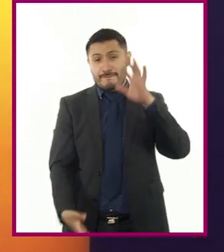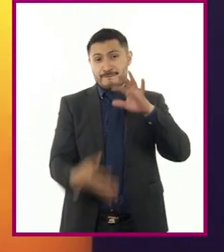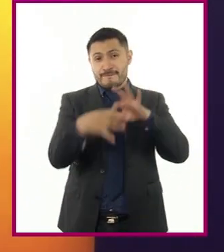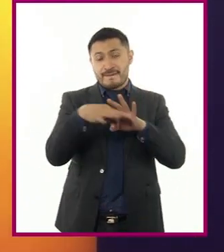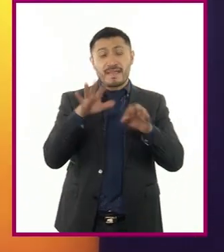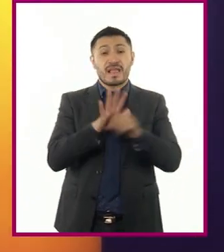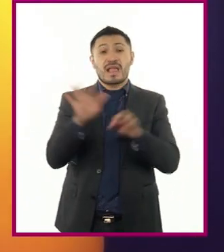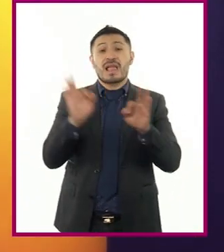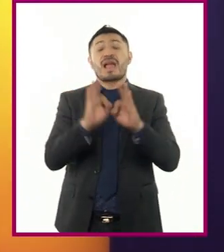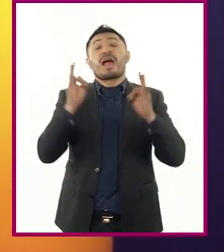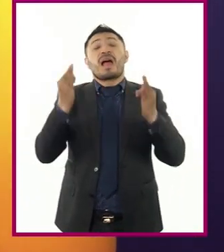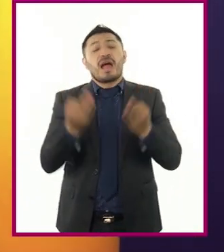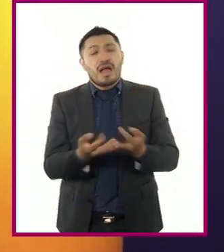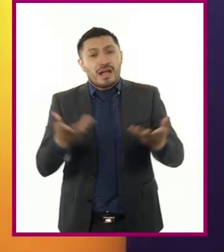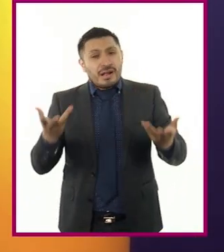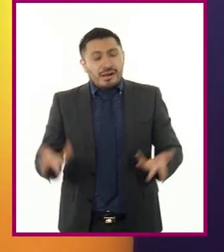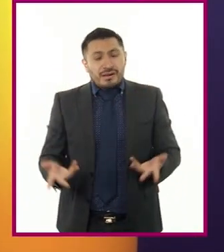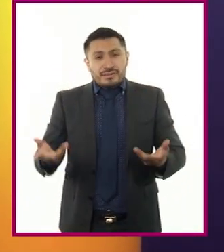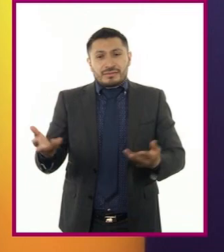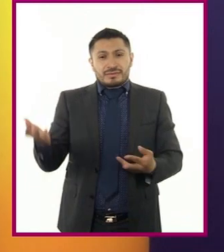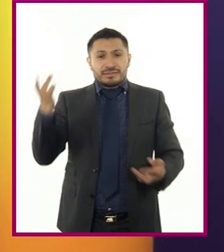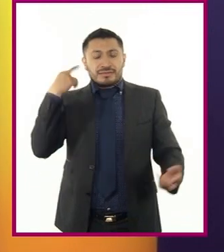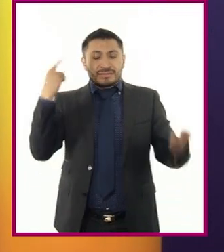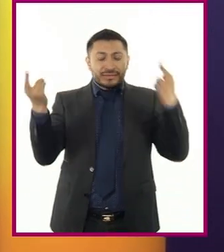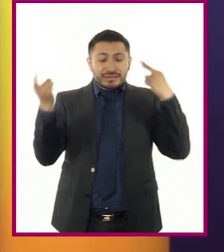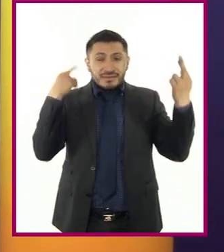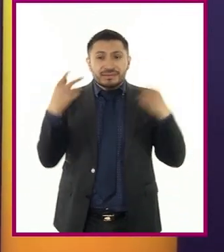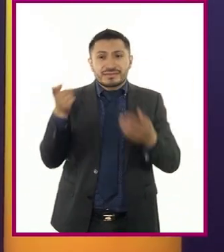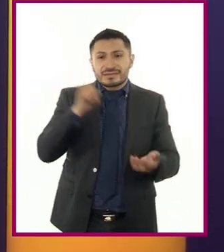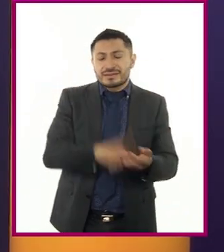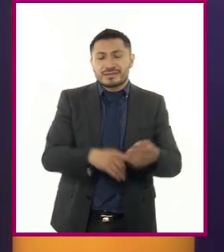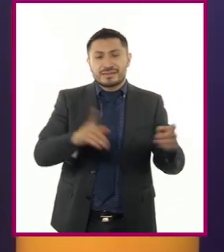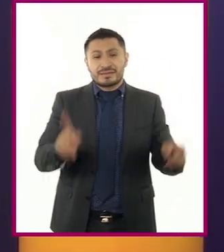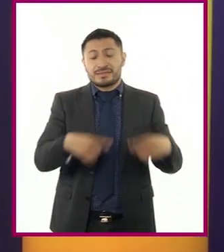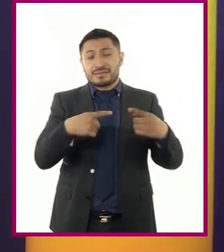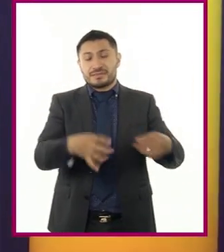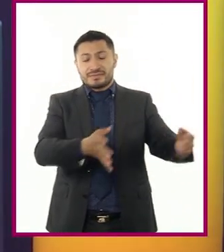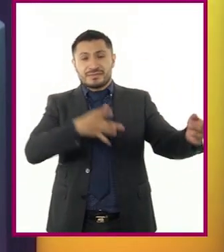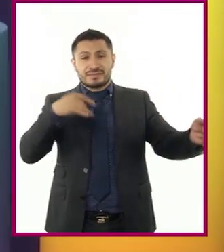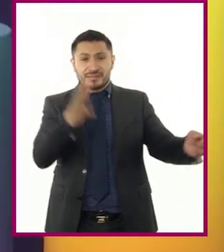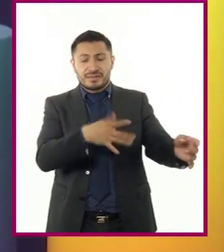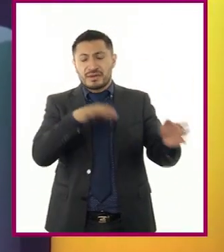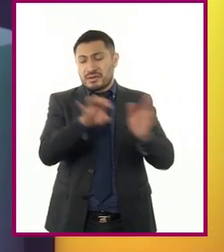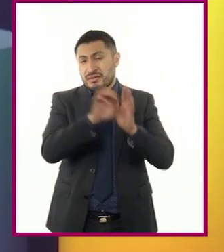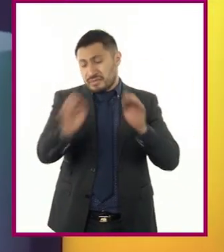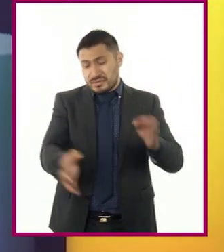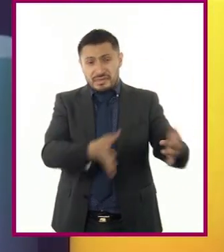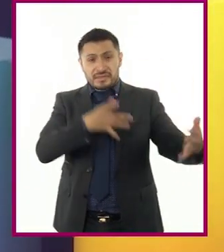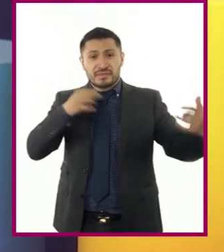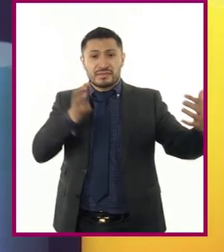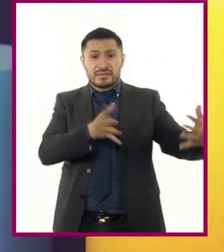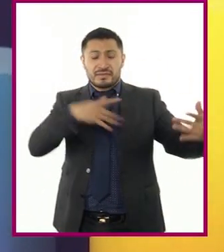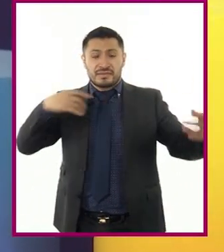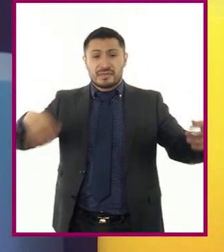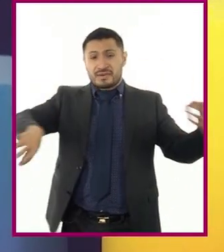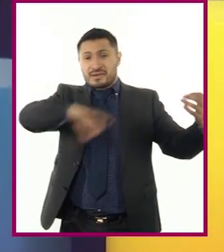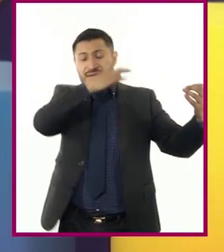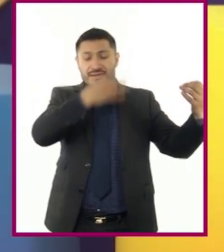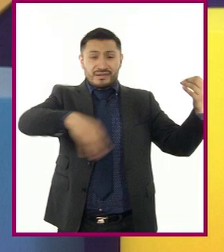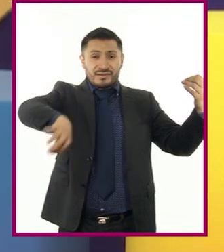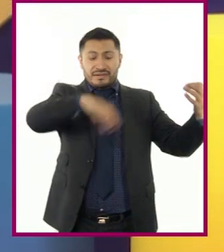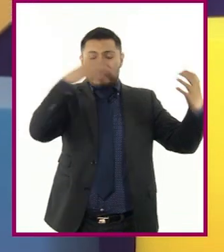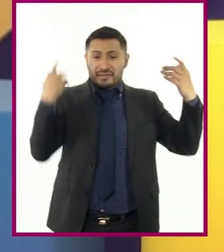manera en la que se emite el sonido en los instrumentos de cuerda, como por ejemplo el arpa, el violín,